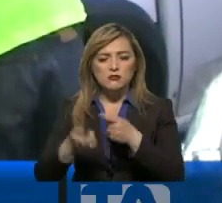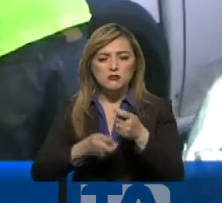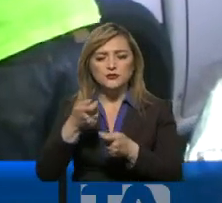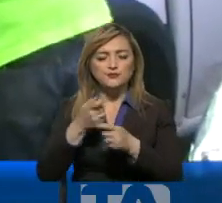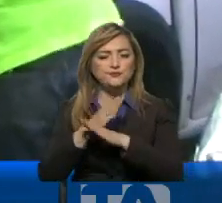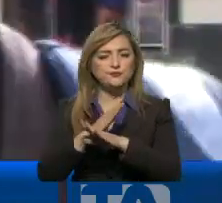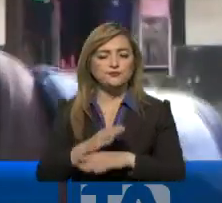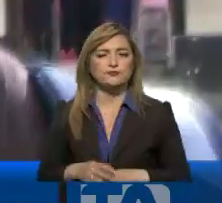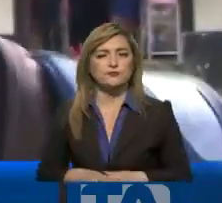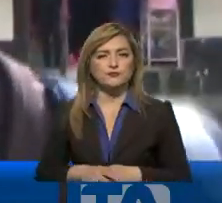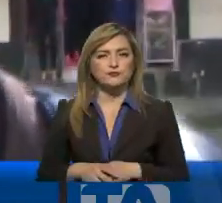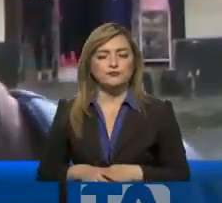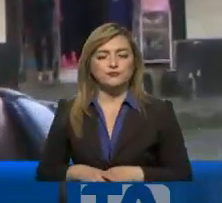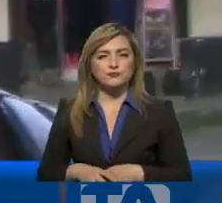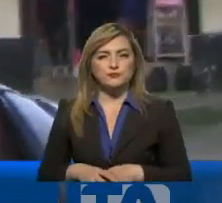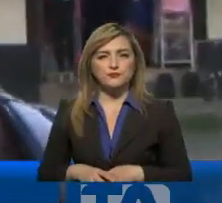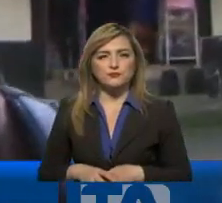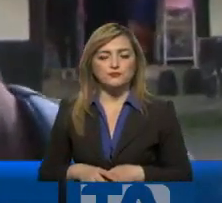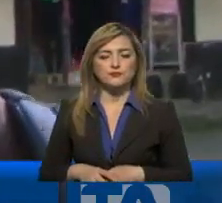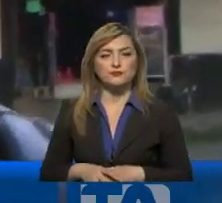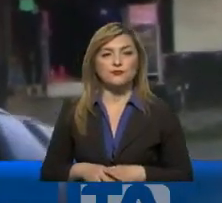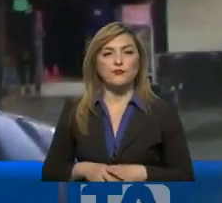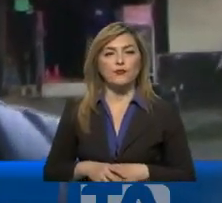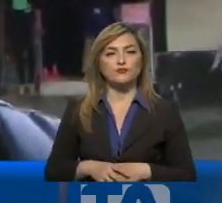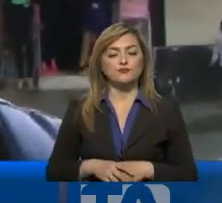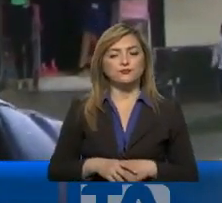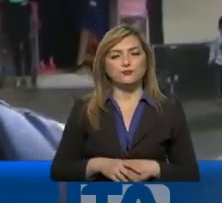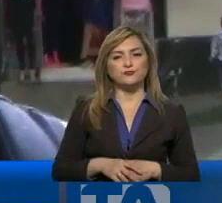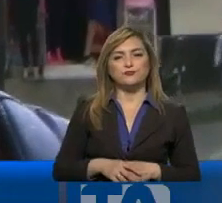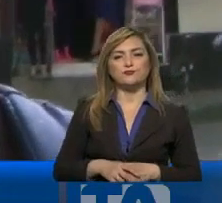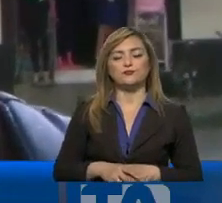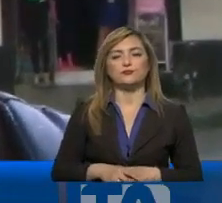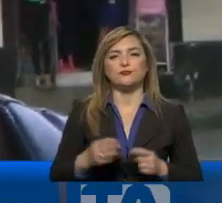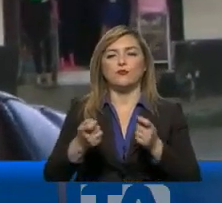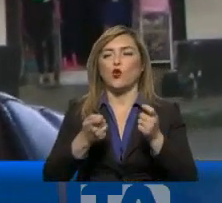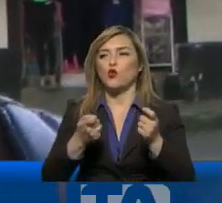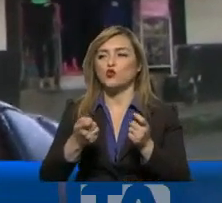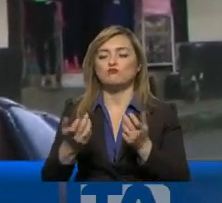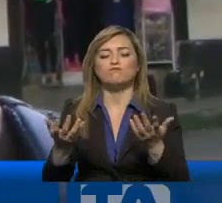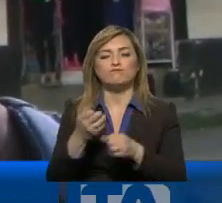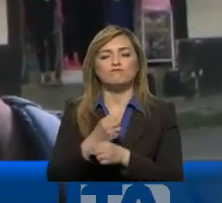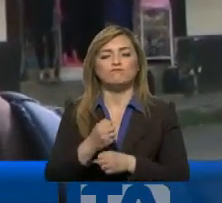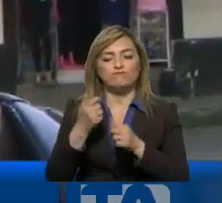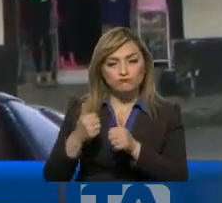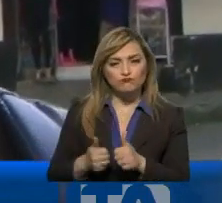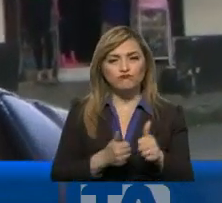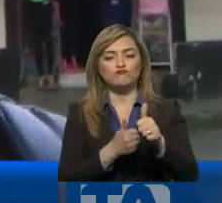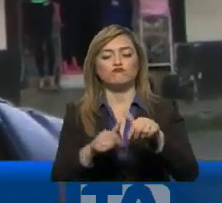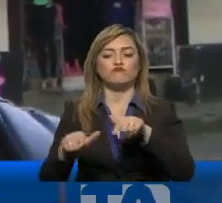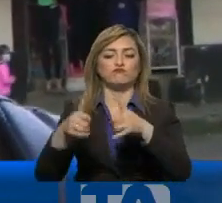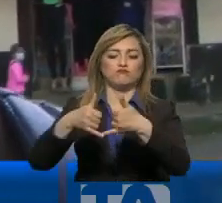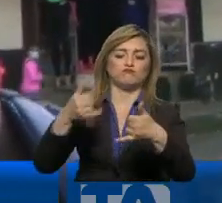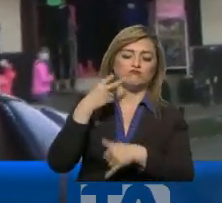venta restringida. Bueno, es un operativo que se viene suscitando, ya que se le viene dando seguimiento a este